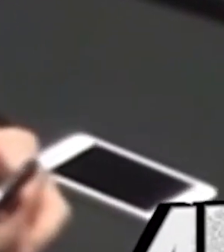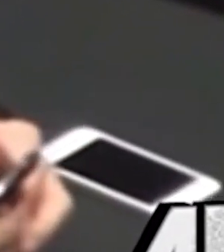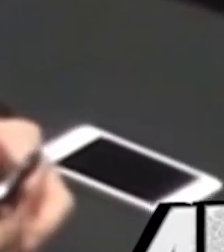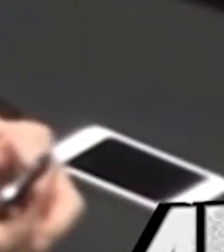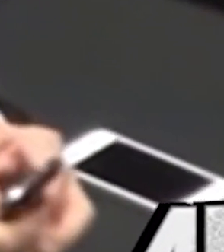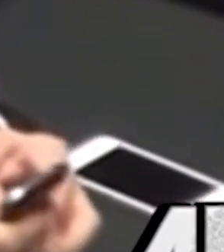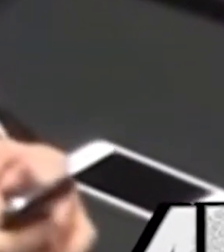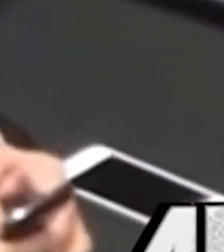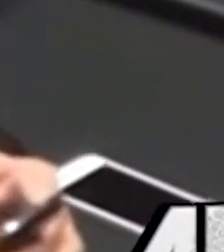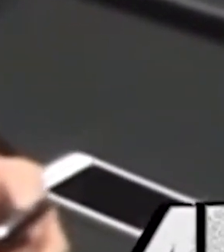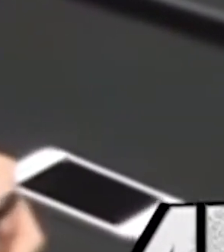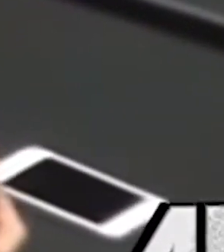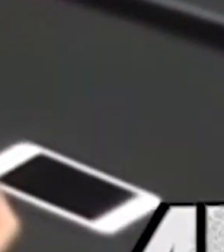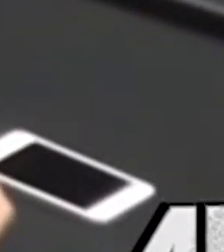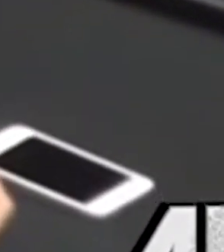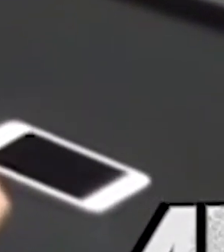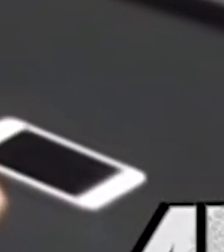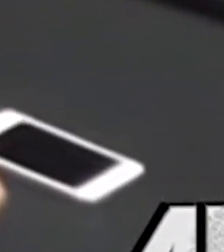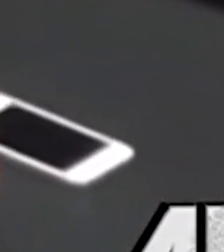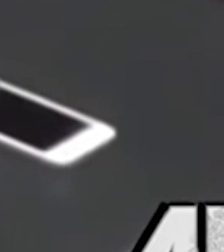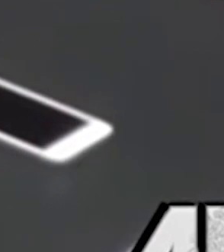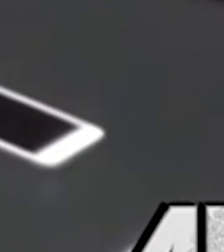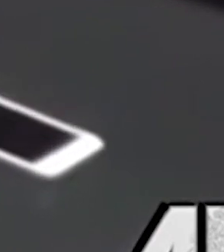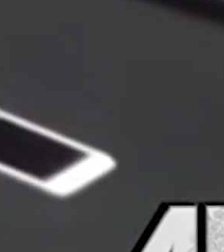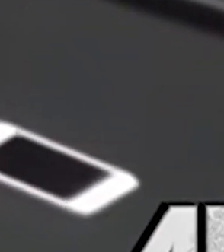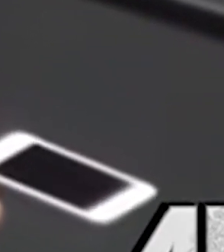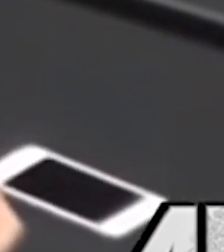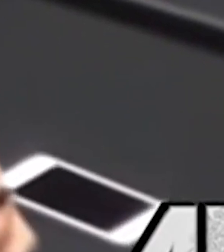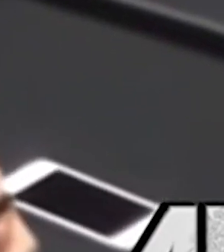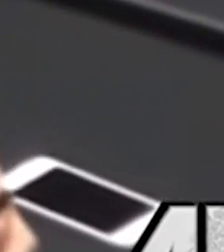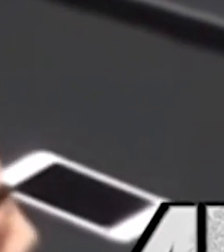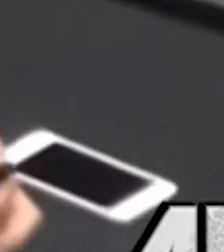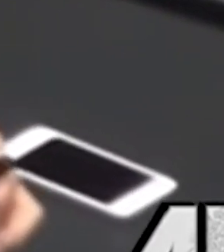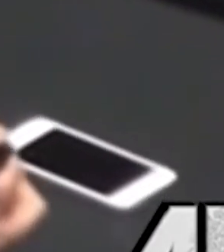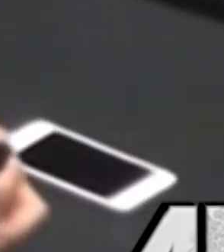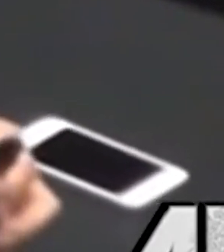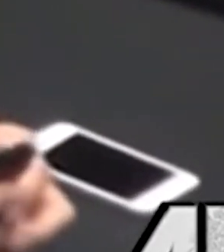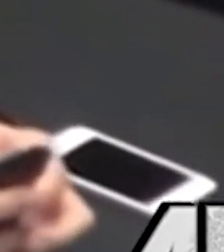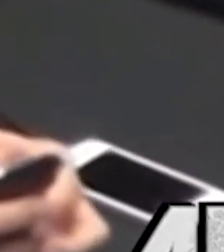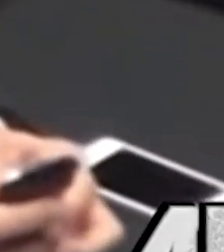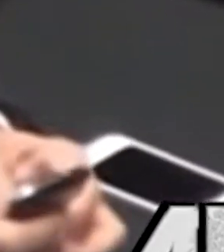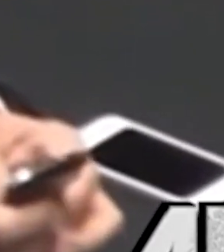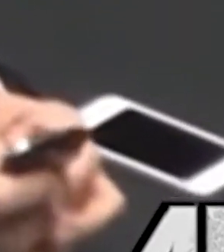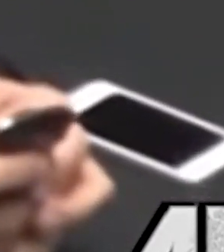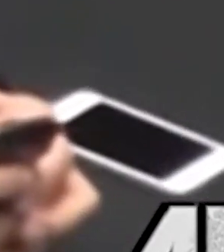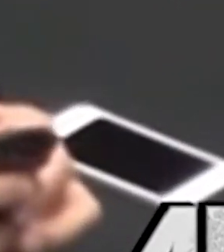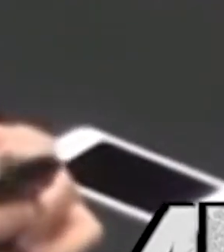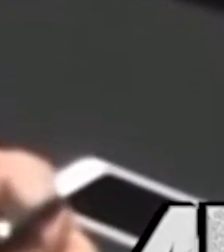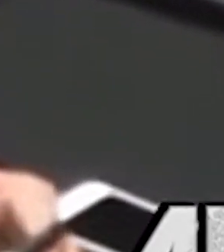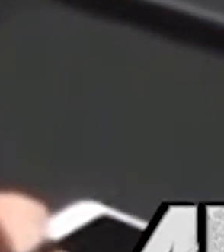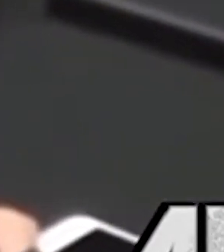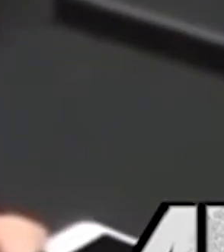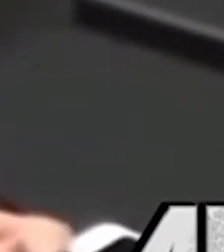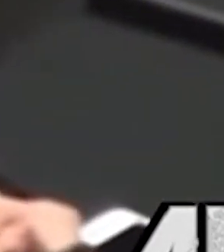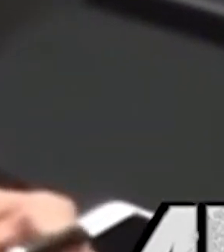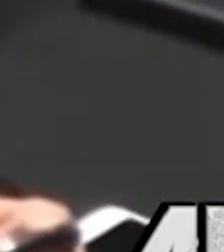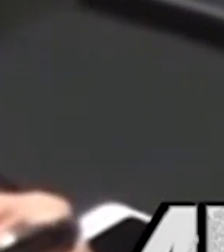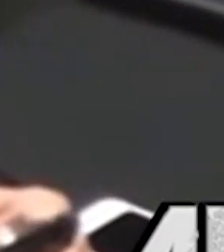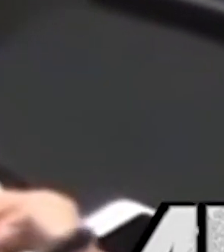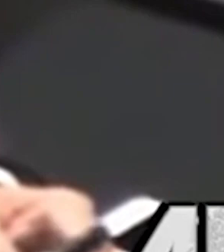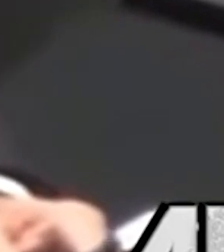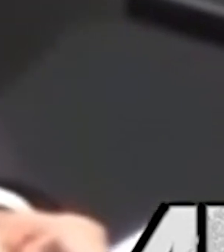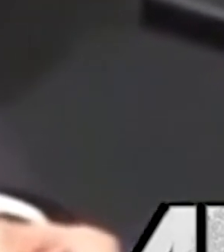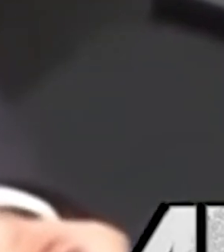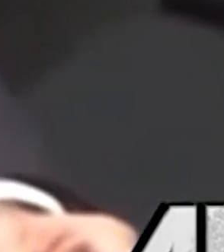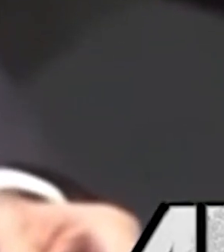cargo y todas estas instituciones desquebrajadas se ven en la necesidad de esconderse en el extranjero. Esperemos